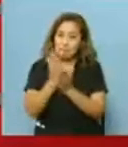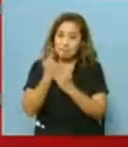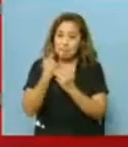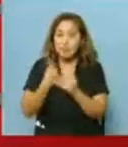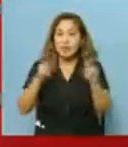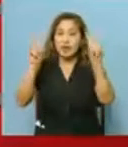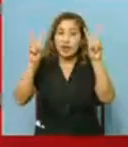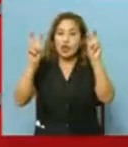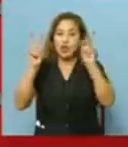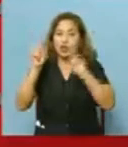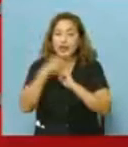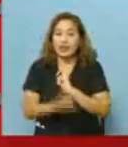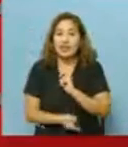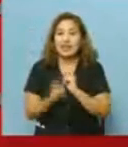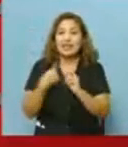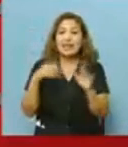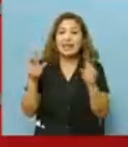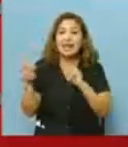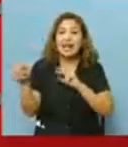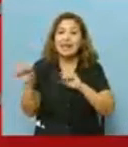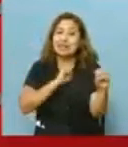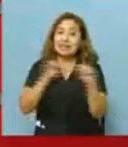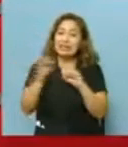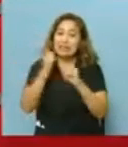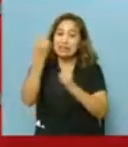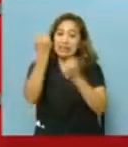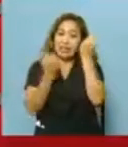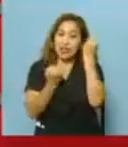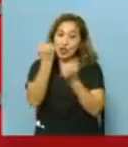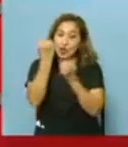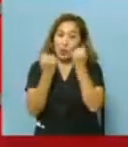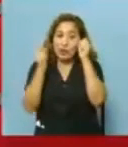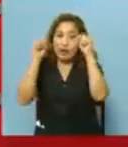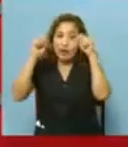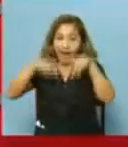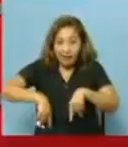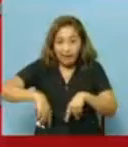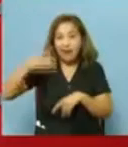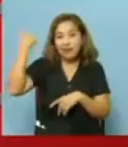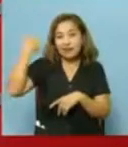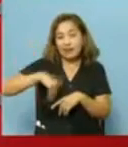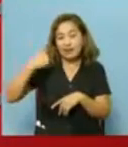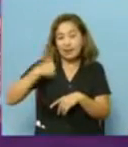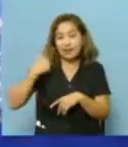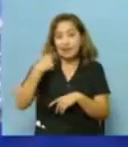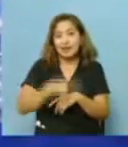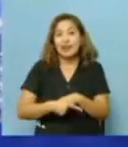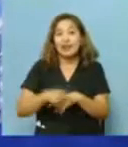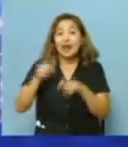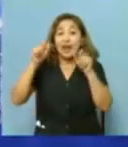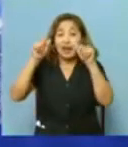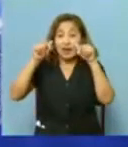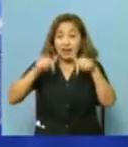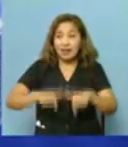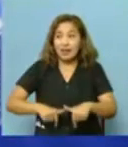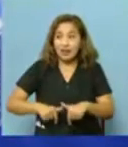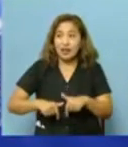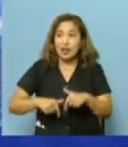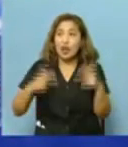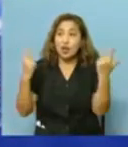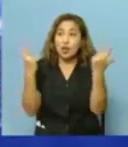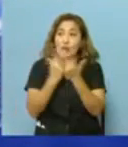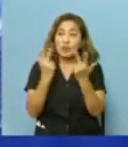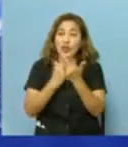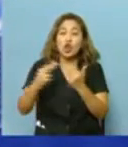este tema de la crisis económica en la república argentina en este caso hablamos